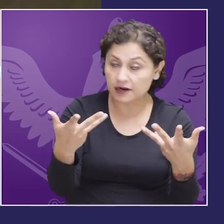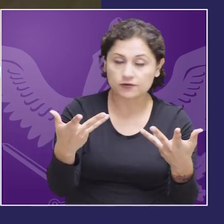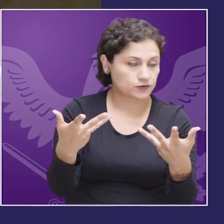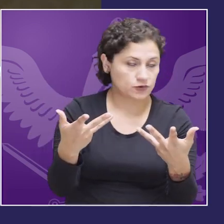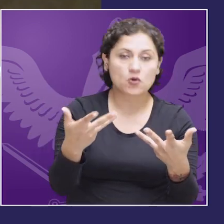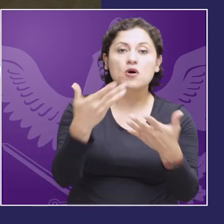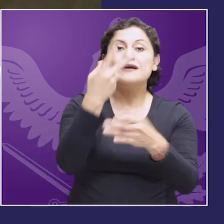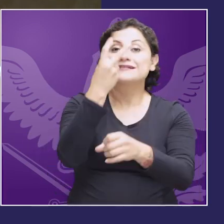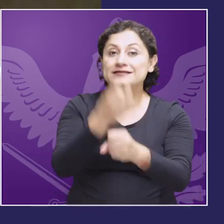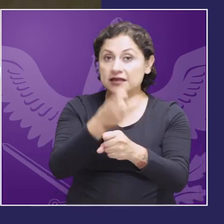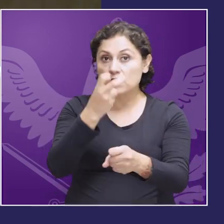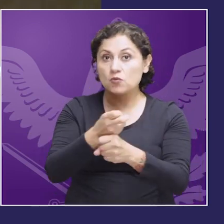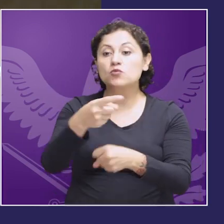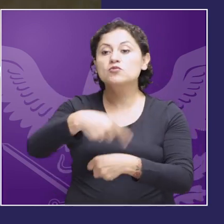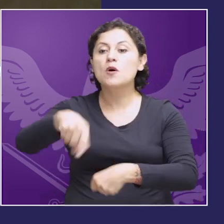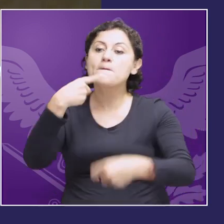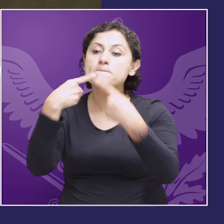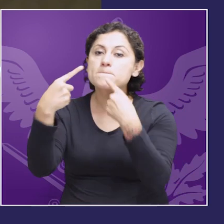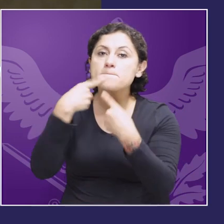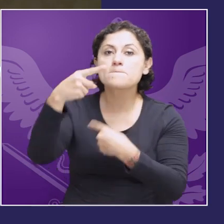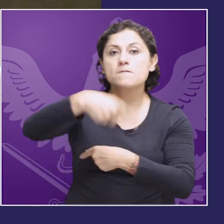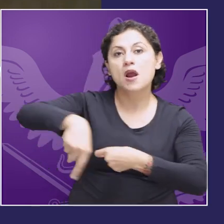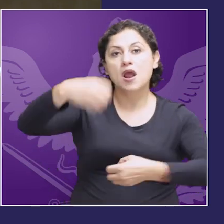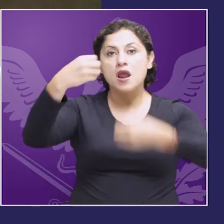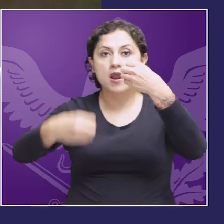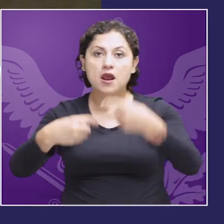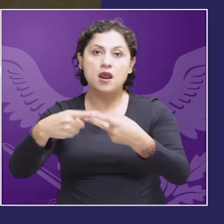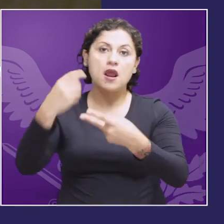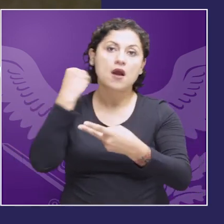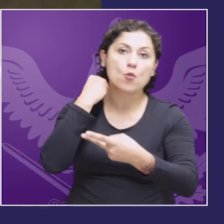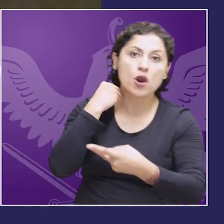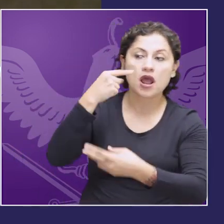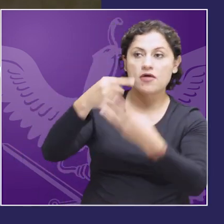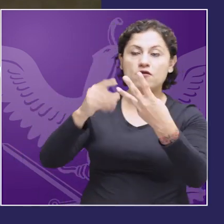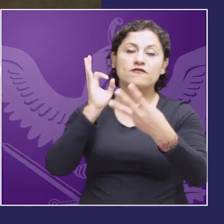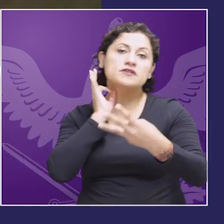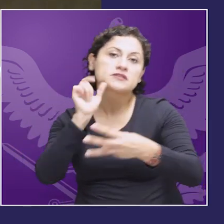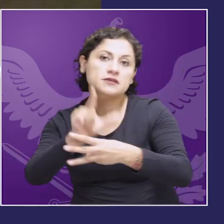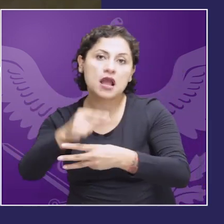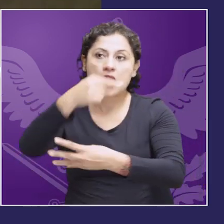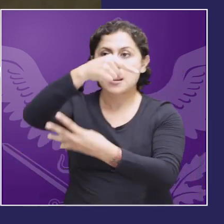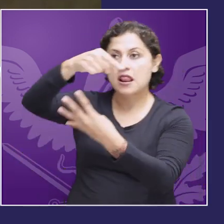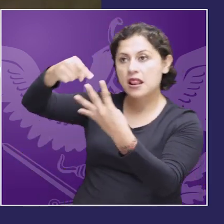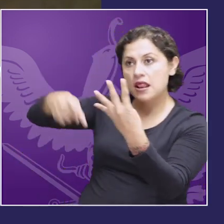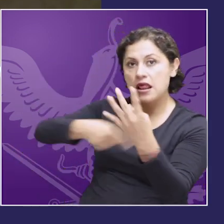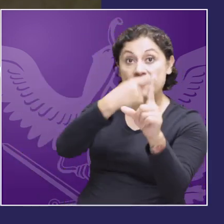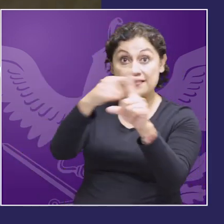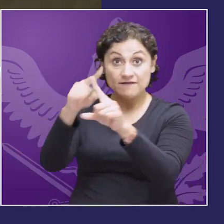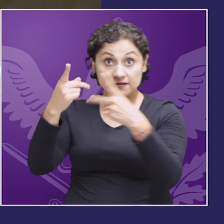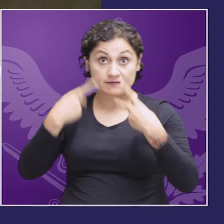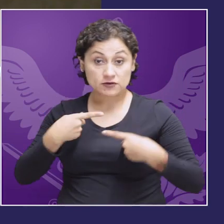con todas las personas involucradas en el procedimiento para ver cuáles son las necesidades. El protocolo se emitió